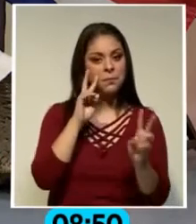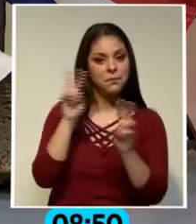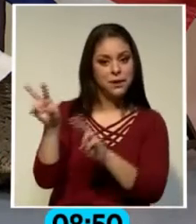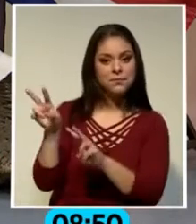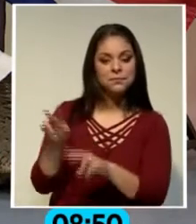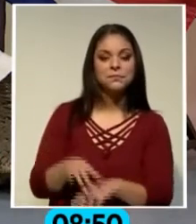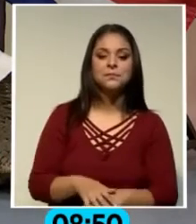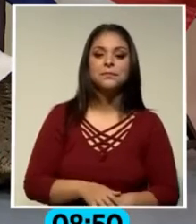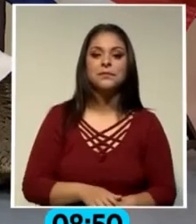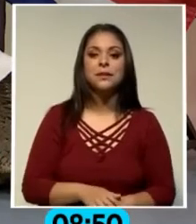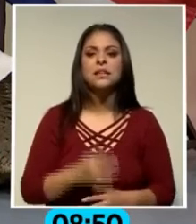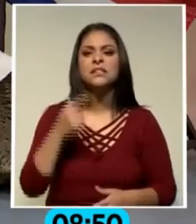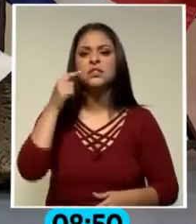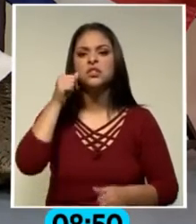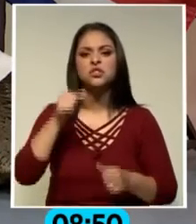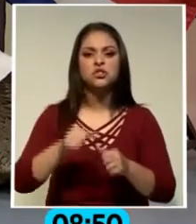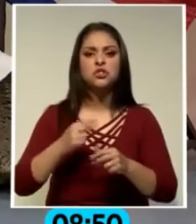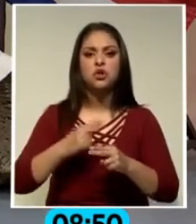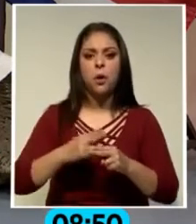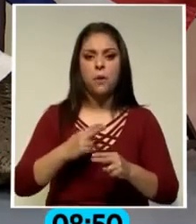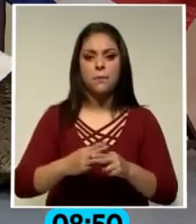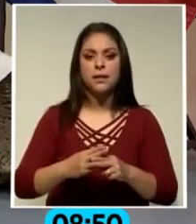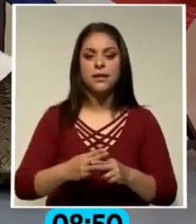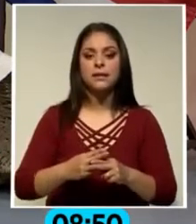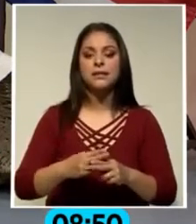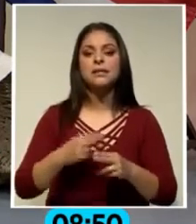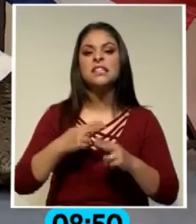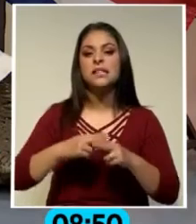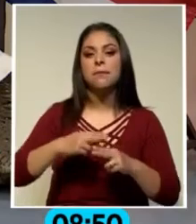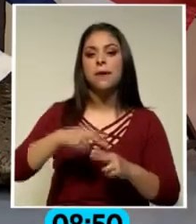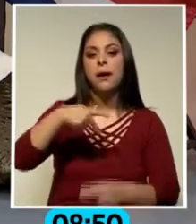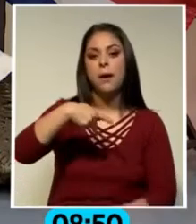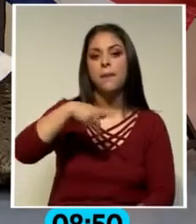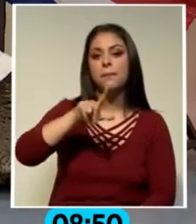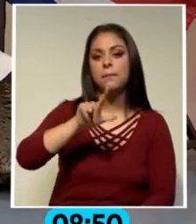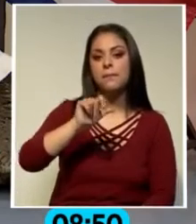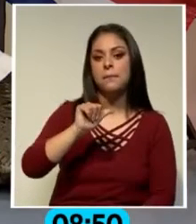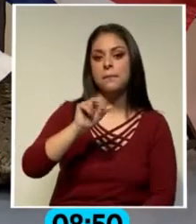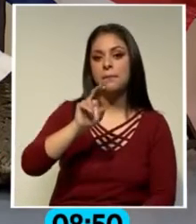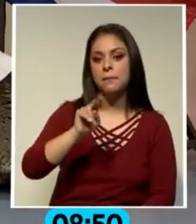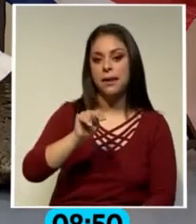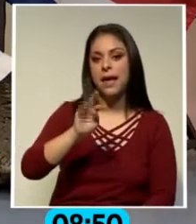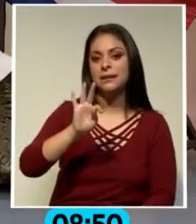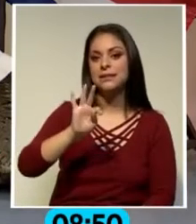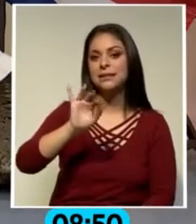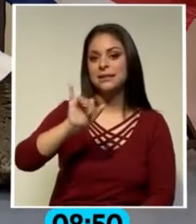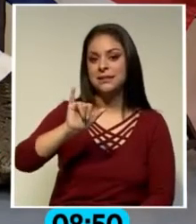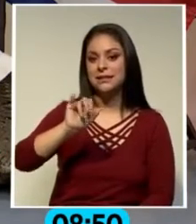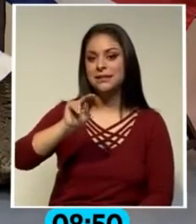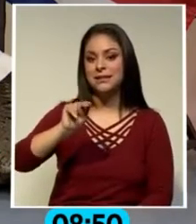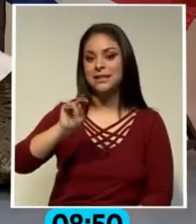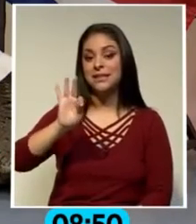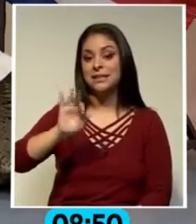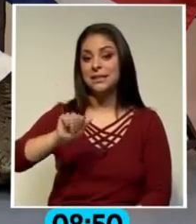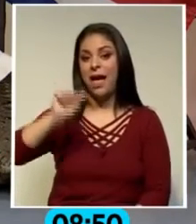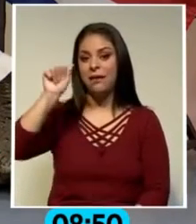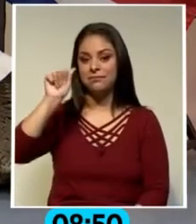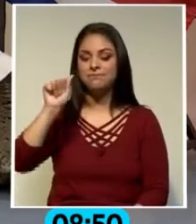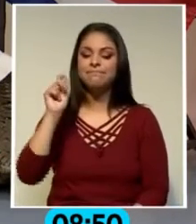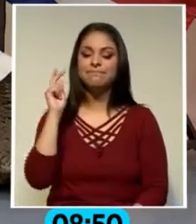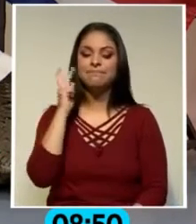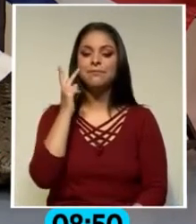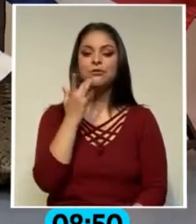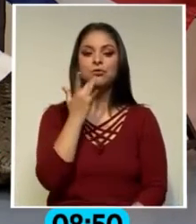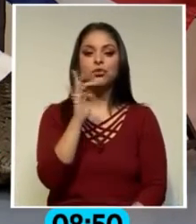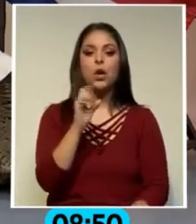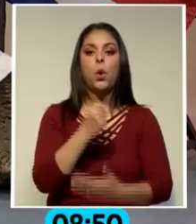¿vos recordás cómo se llamaba? Se llamaba Plantinta. Plantinta. ¡Qué rico! Vamos a ir a probar, vamos a ir a ver qué,